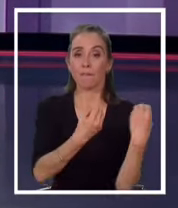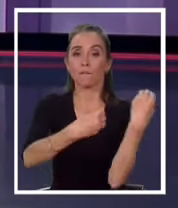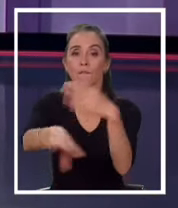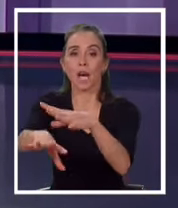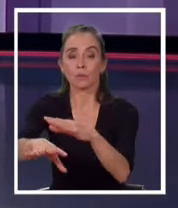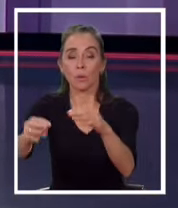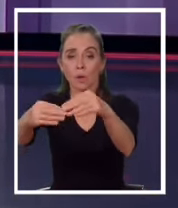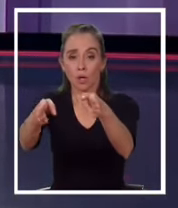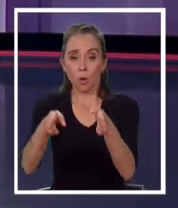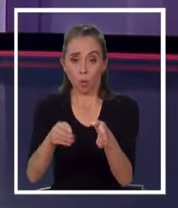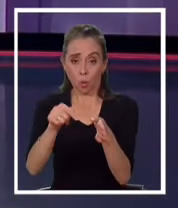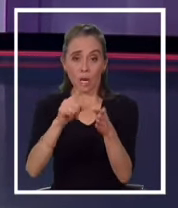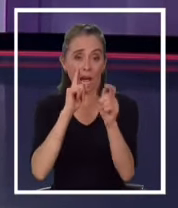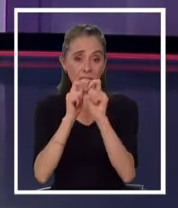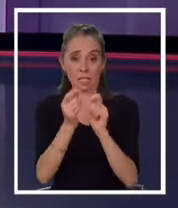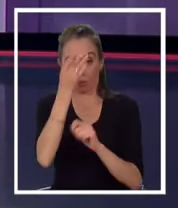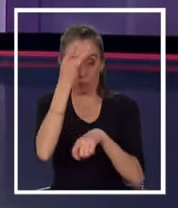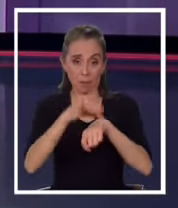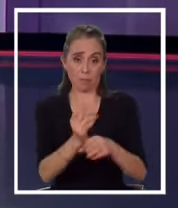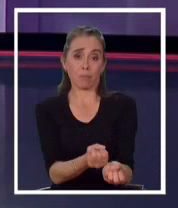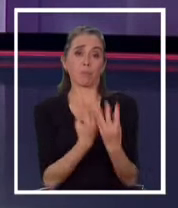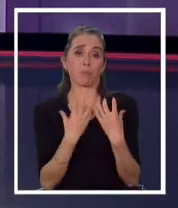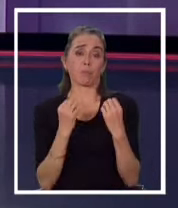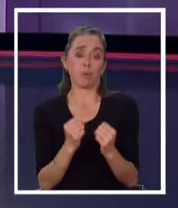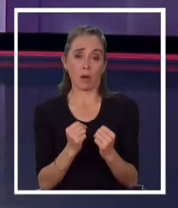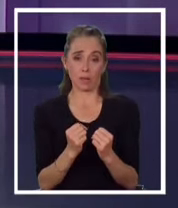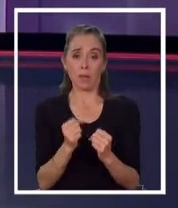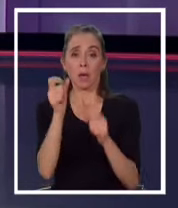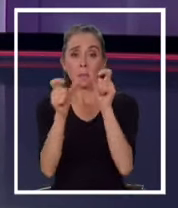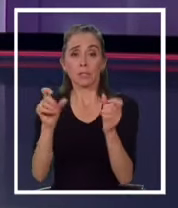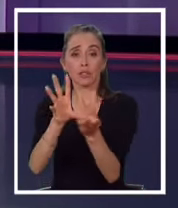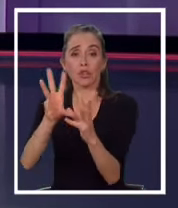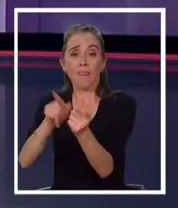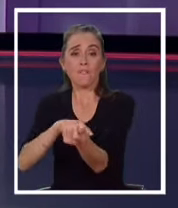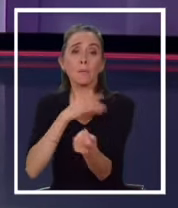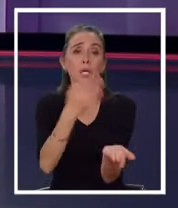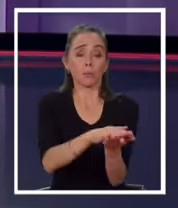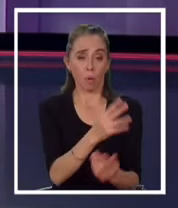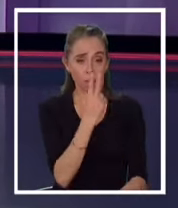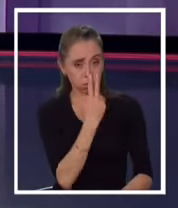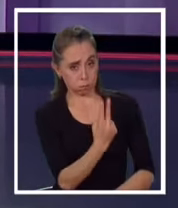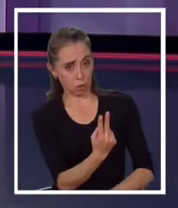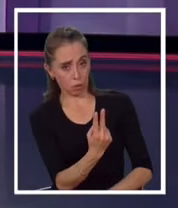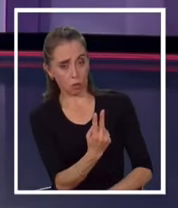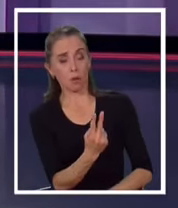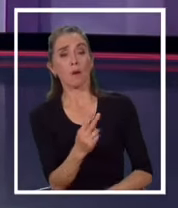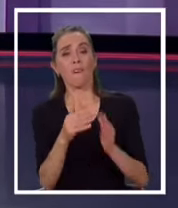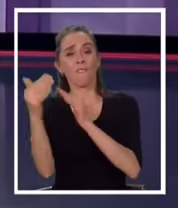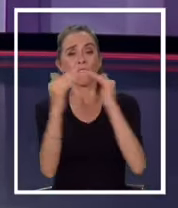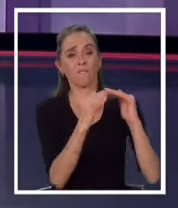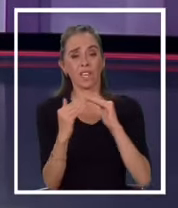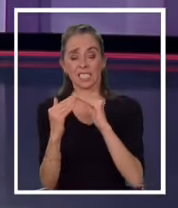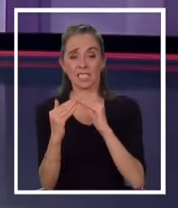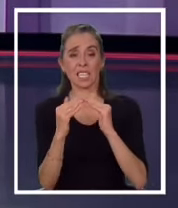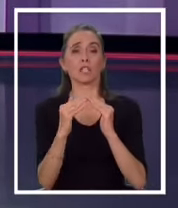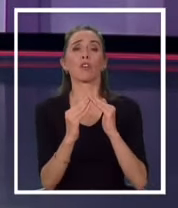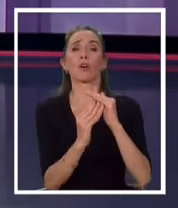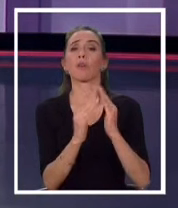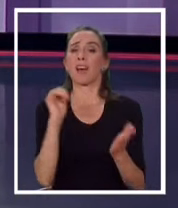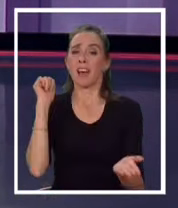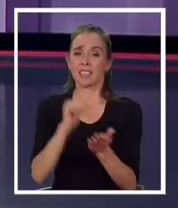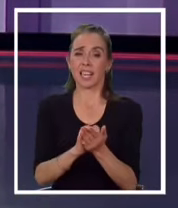Urnas con potenciales riesgos para la salud y que quedan a la vista de los deudos. Al mismo tiempo, vecinos del sector reclaman por el hedor que